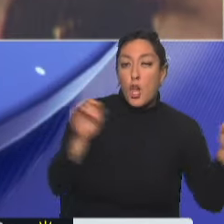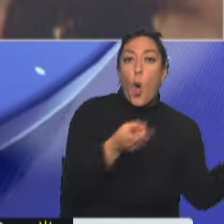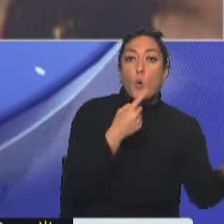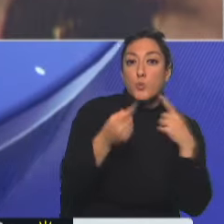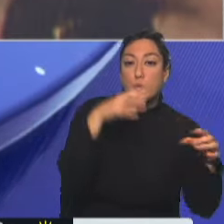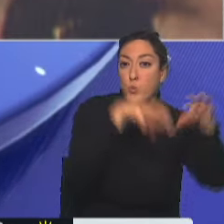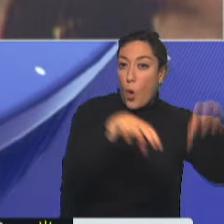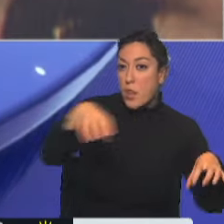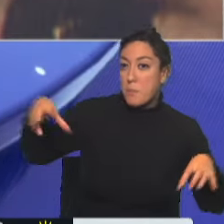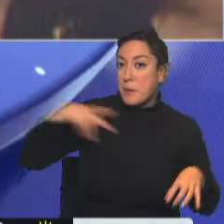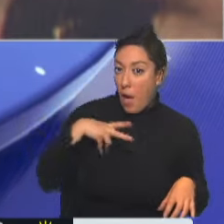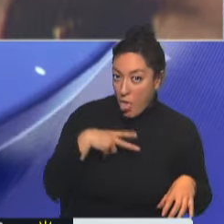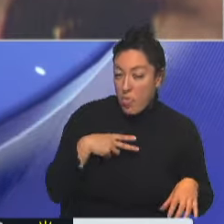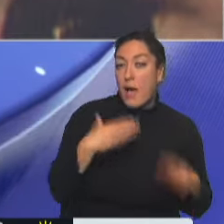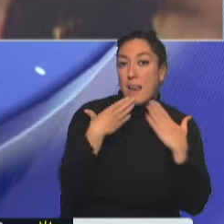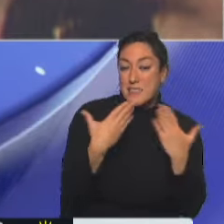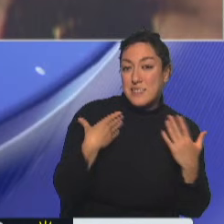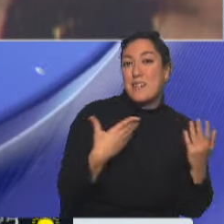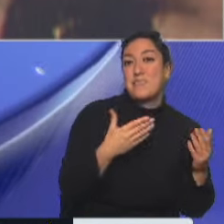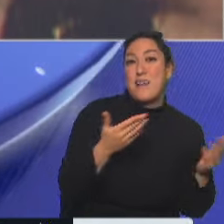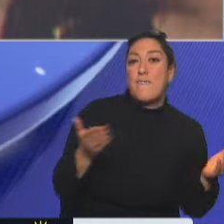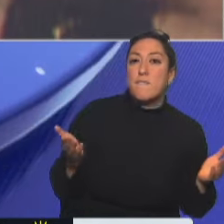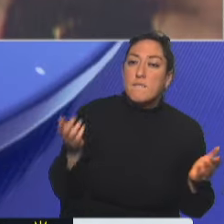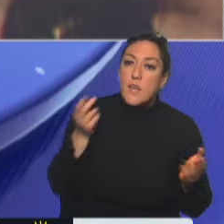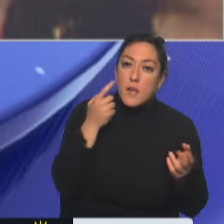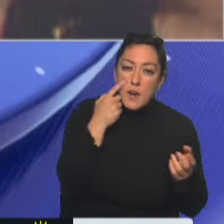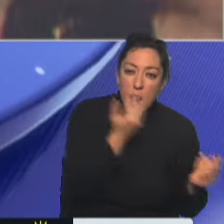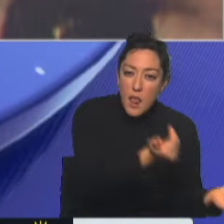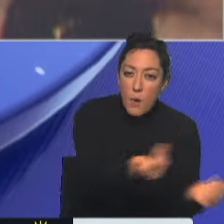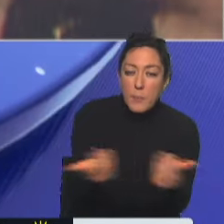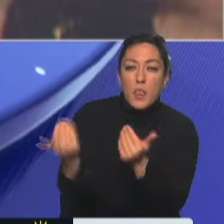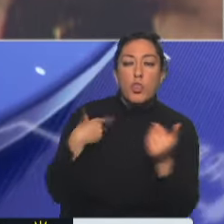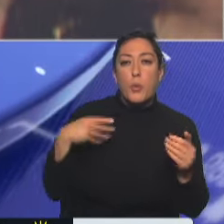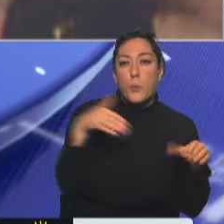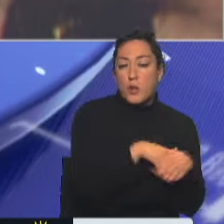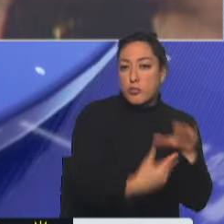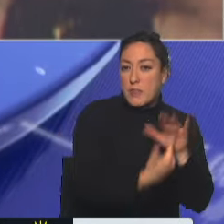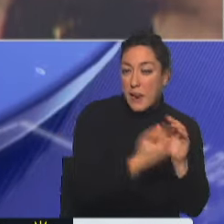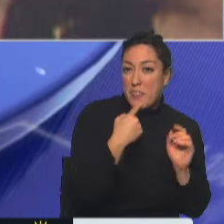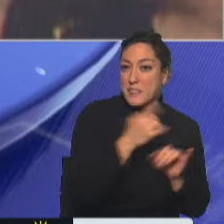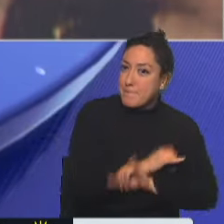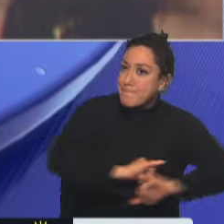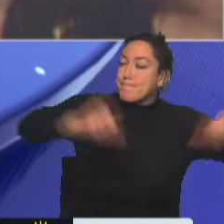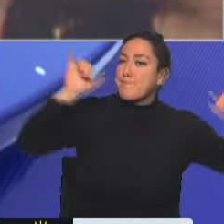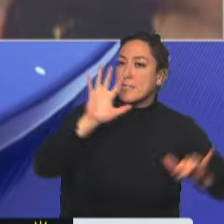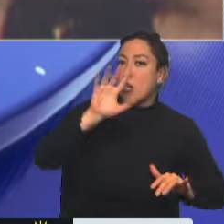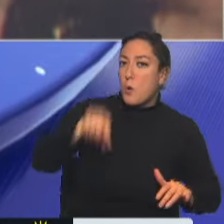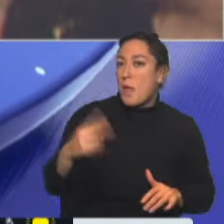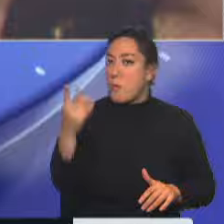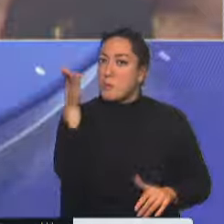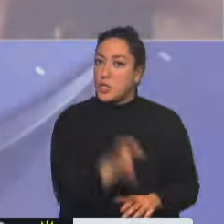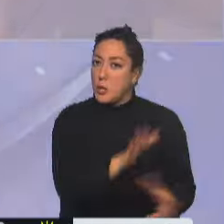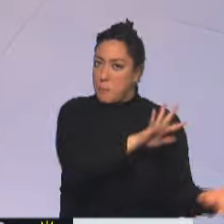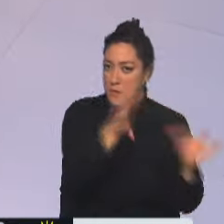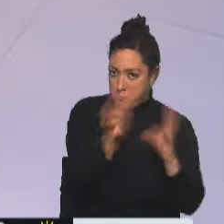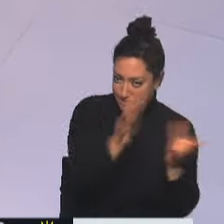el relevamiento que hizo el Banco Central, alertan que va a ser del 5,2%. Un indicador que sería